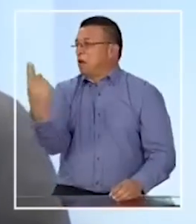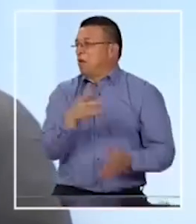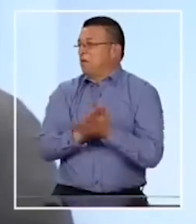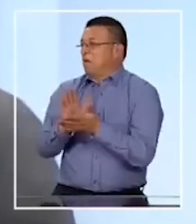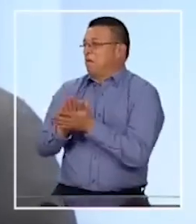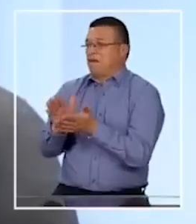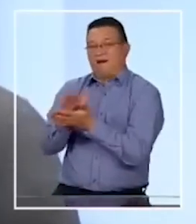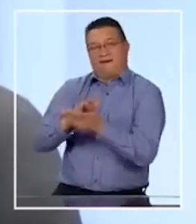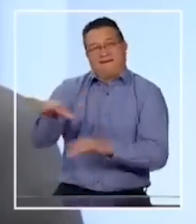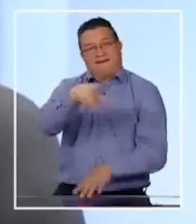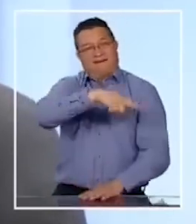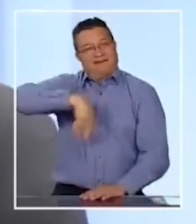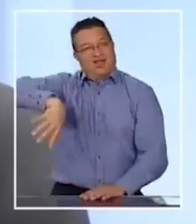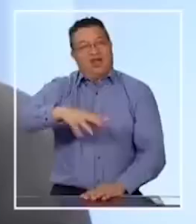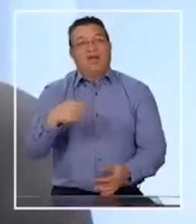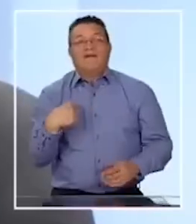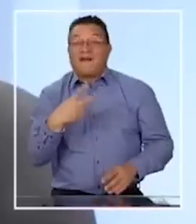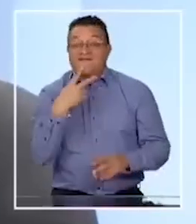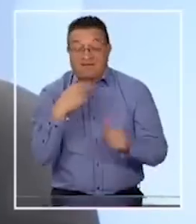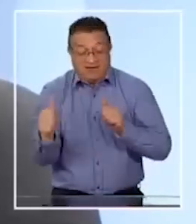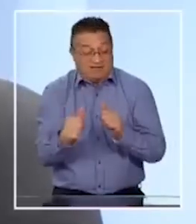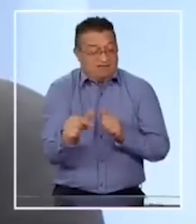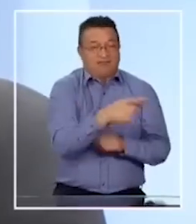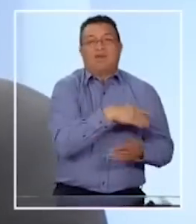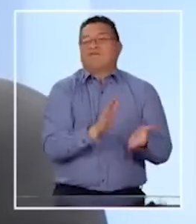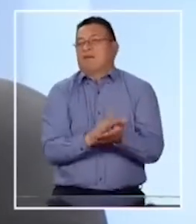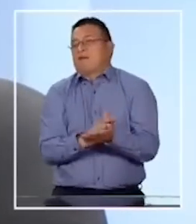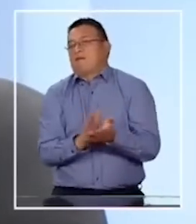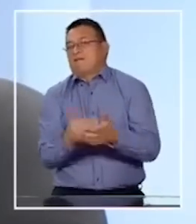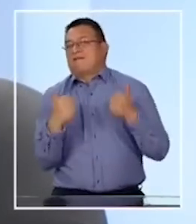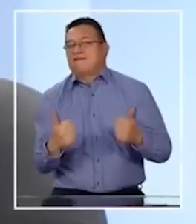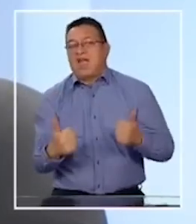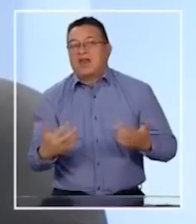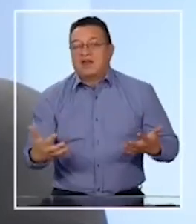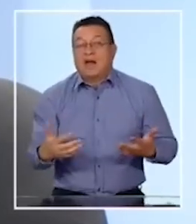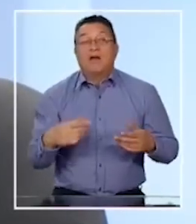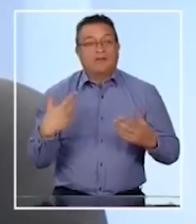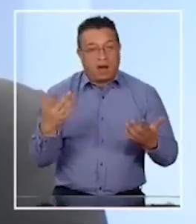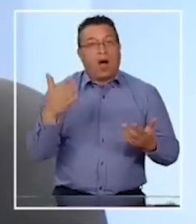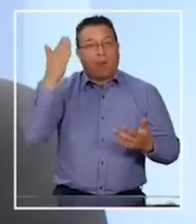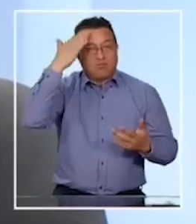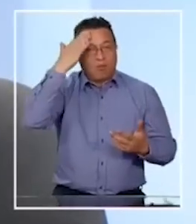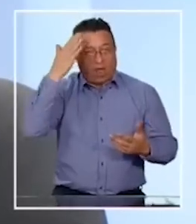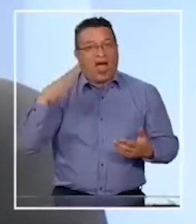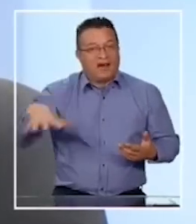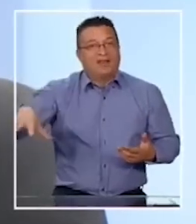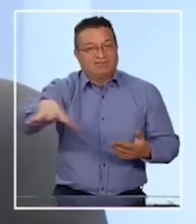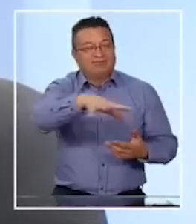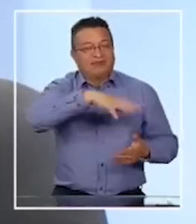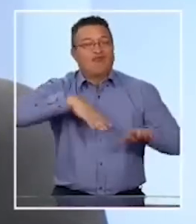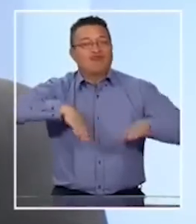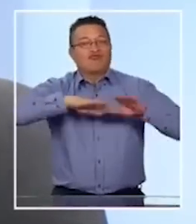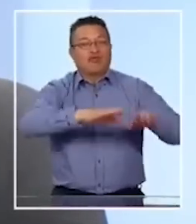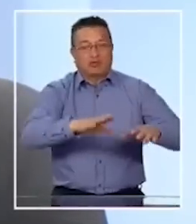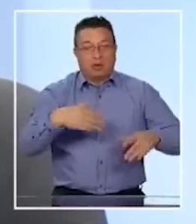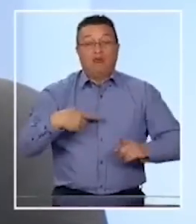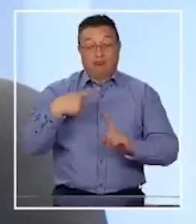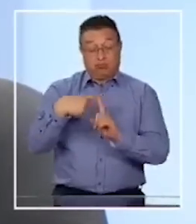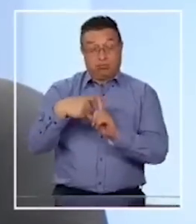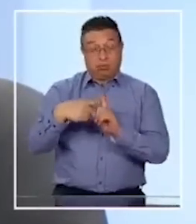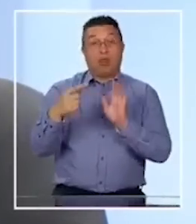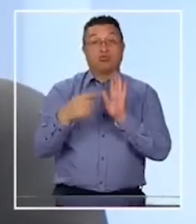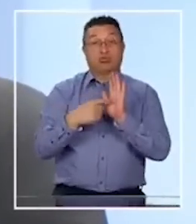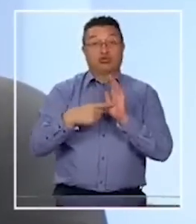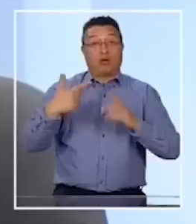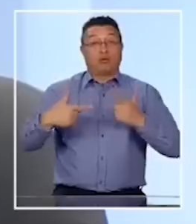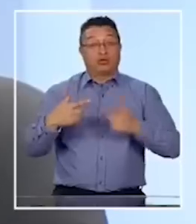vive esto que vive cerca la aplaude por lo tanto es popular en términos políticos significa réditos políticos para